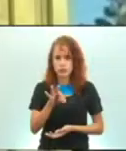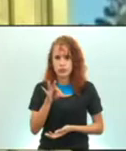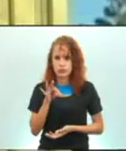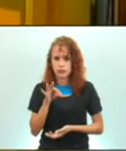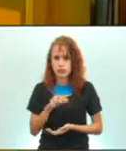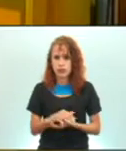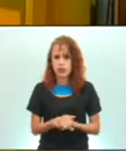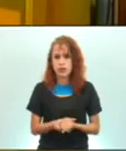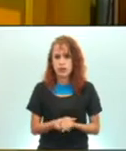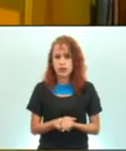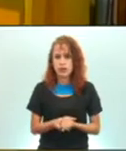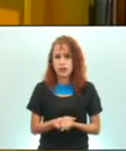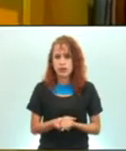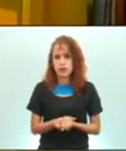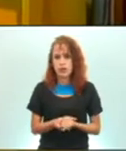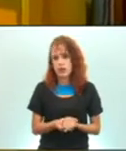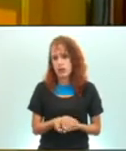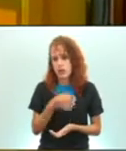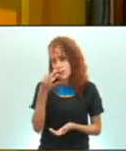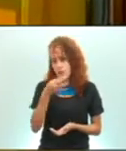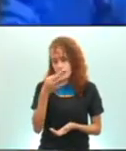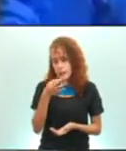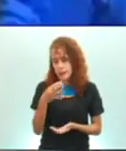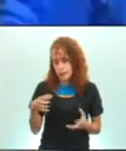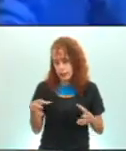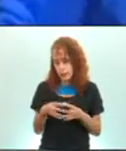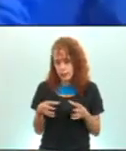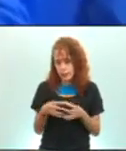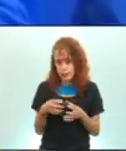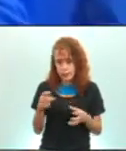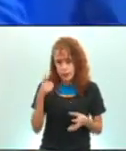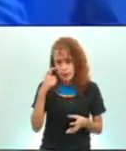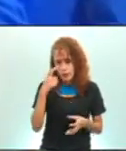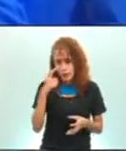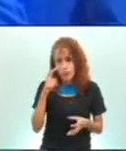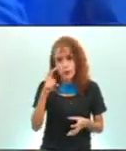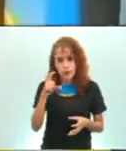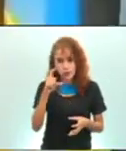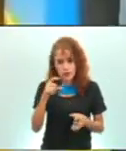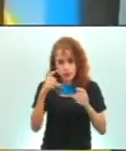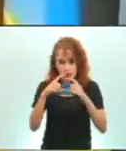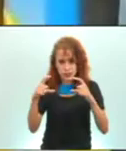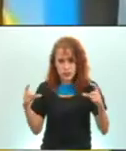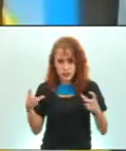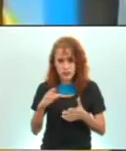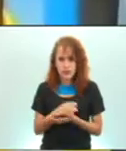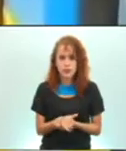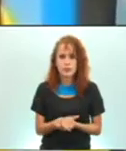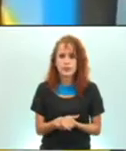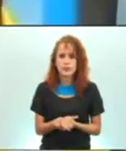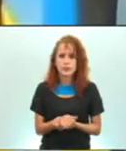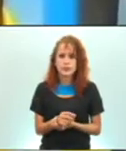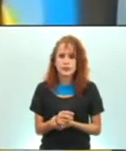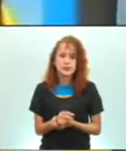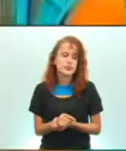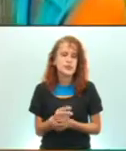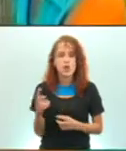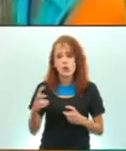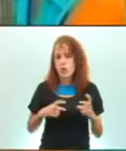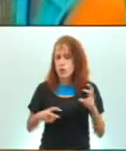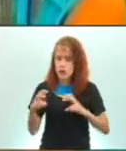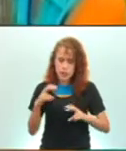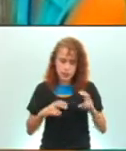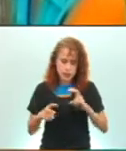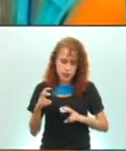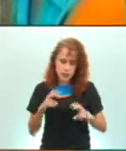Tomando como referencia las proyecciones de ese panel de expertos en su rango máximo y según investigaciones realizadas por